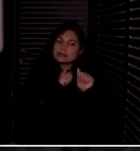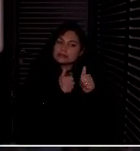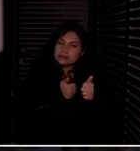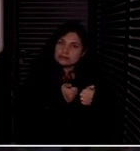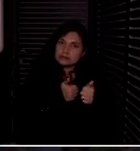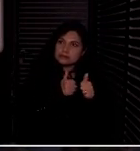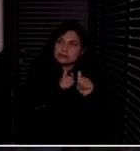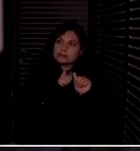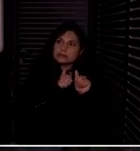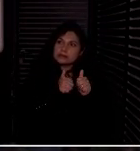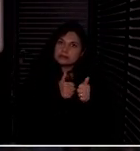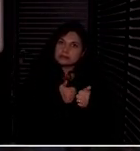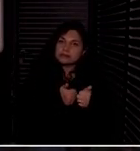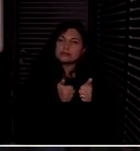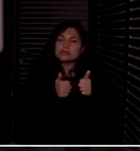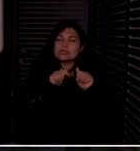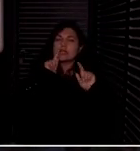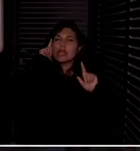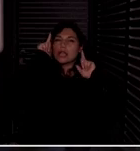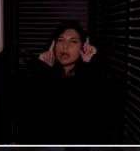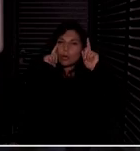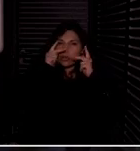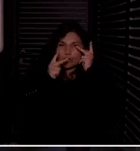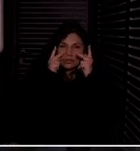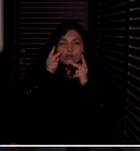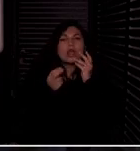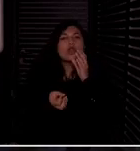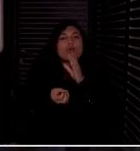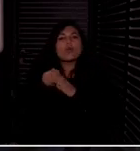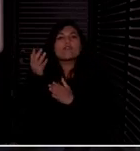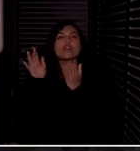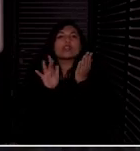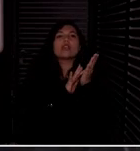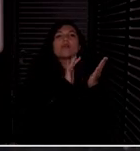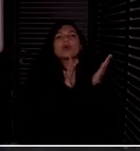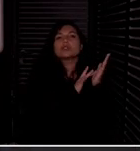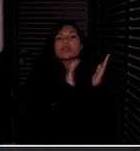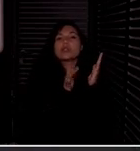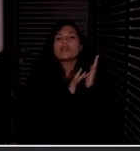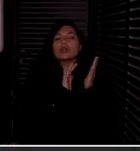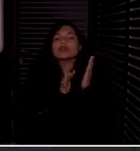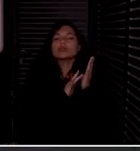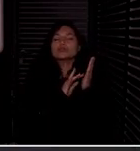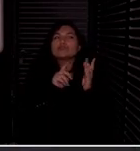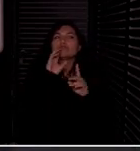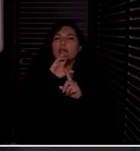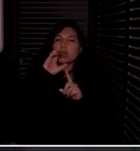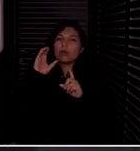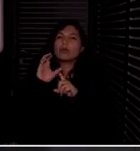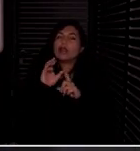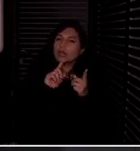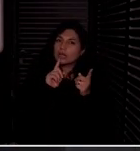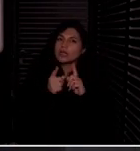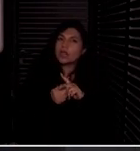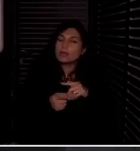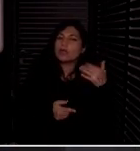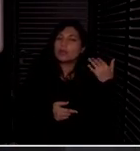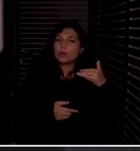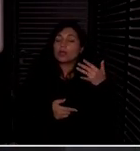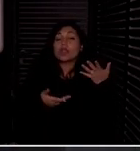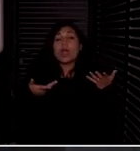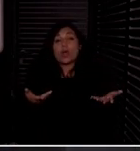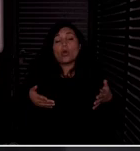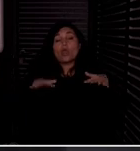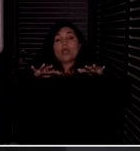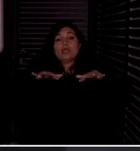audiovisual y los nuevos dispositivos que tienen que ver con prácticas y mutaciones culturales importantes. Y como espacio de seminario,